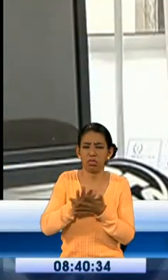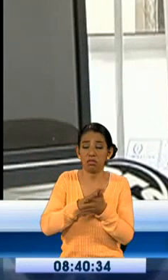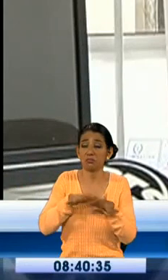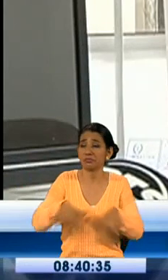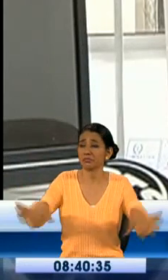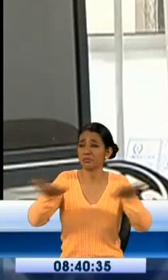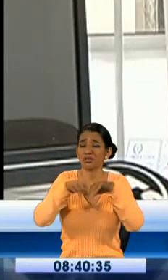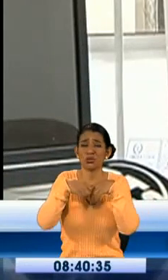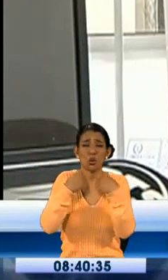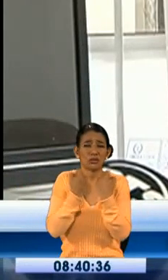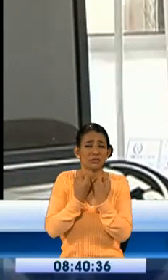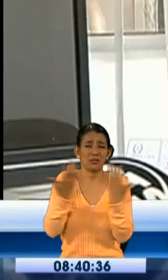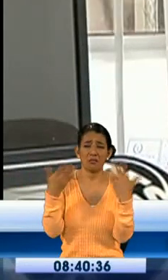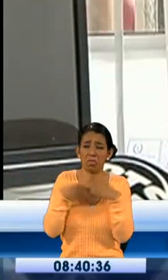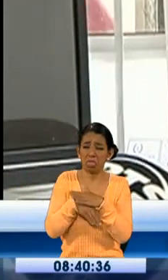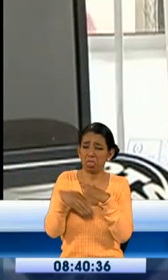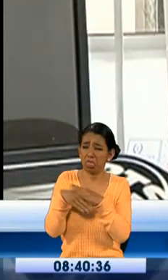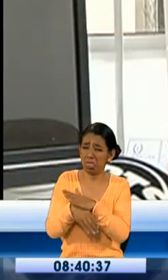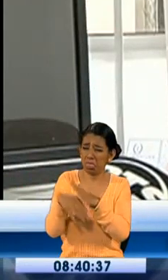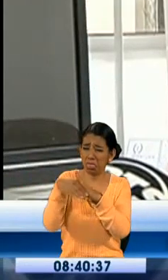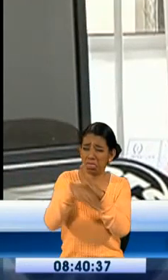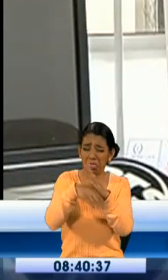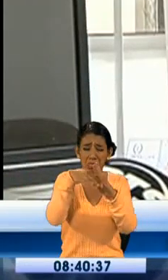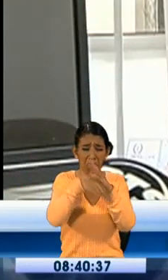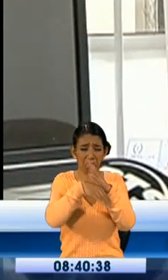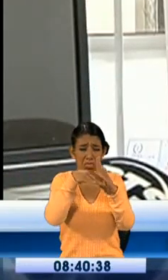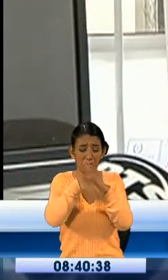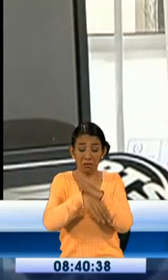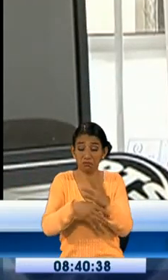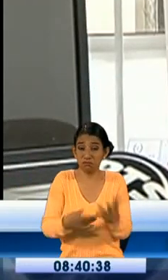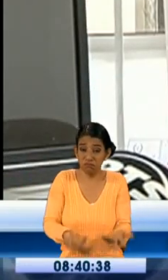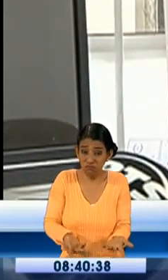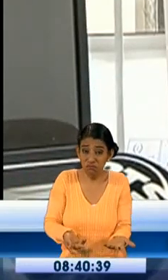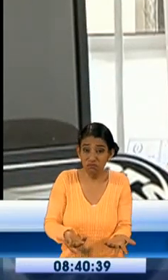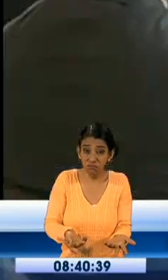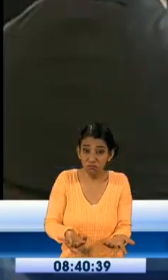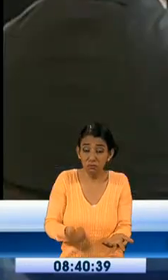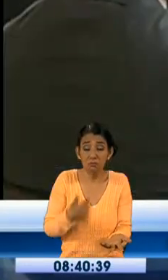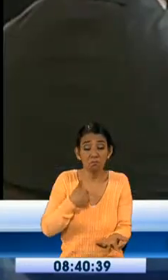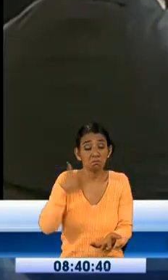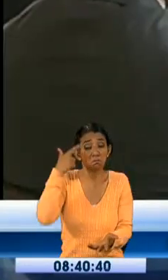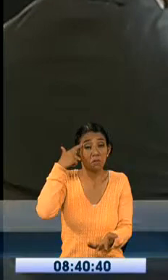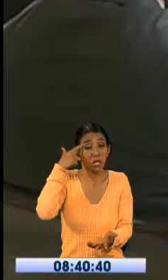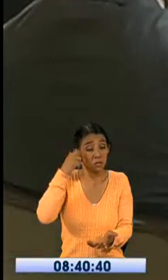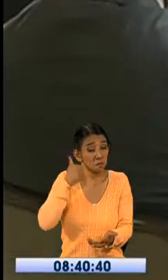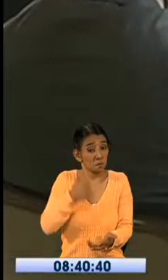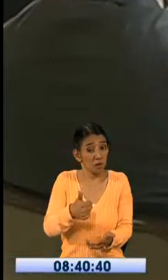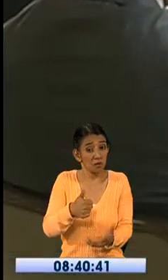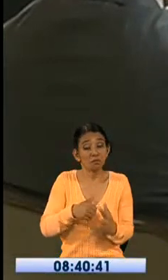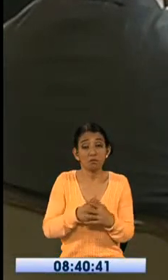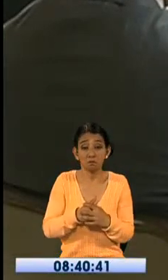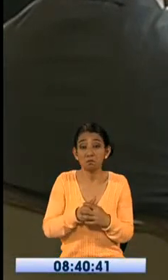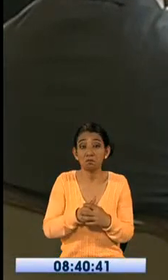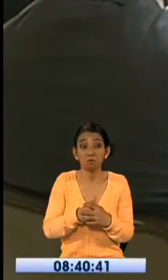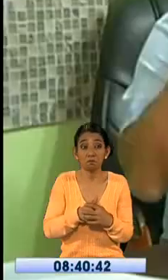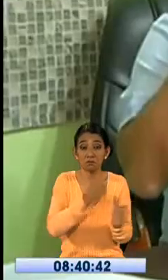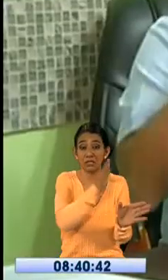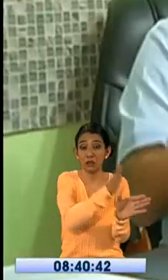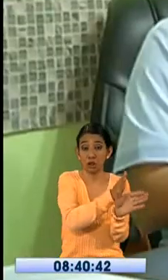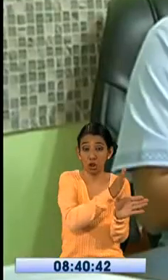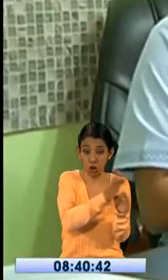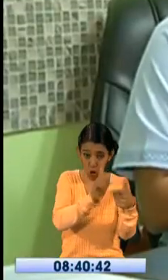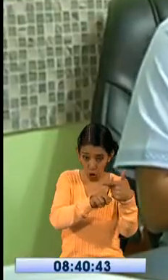población que de pronto nos debe hacer un tanto meditar. Ambos giran su mirada al fortalecimiento de la